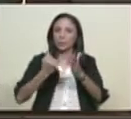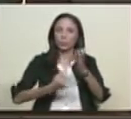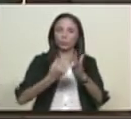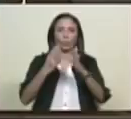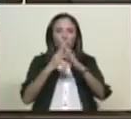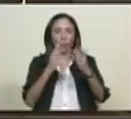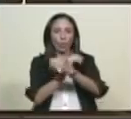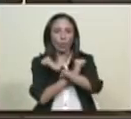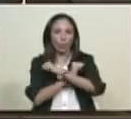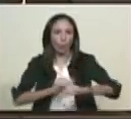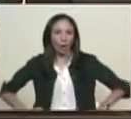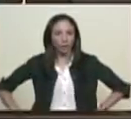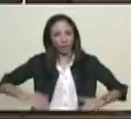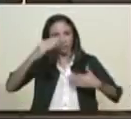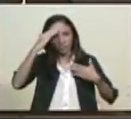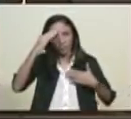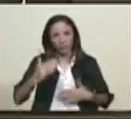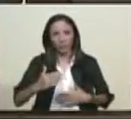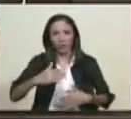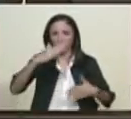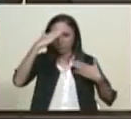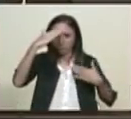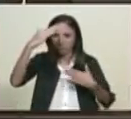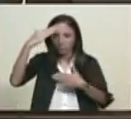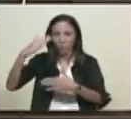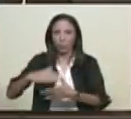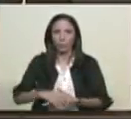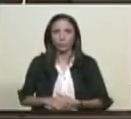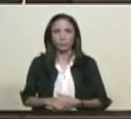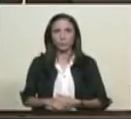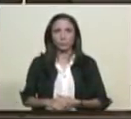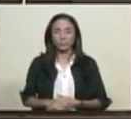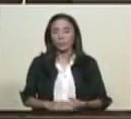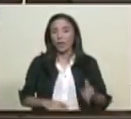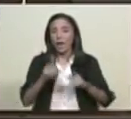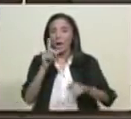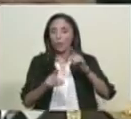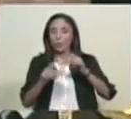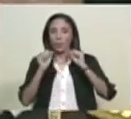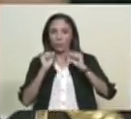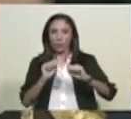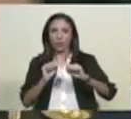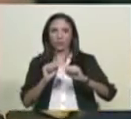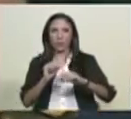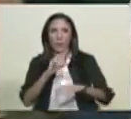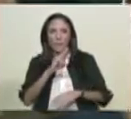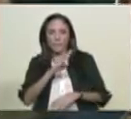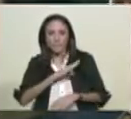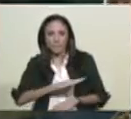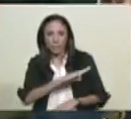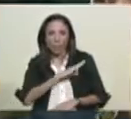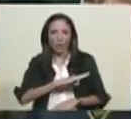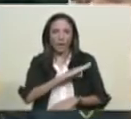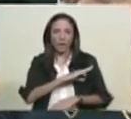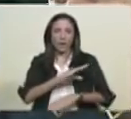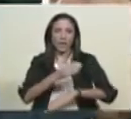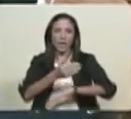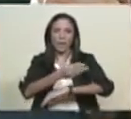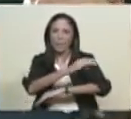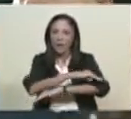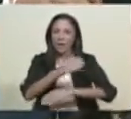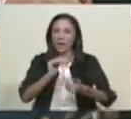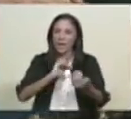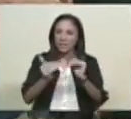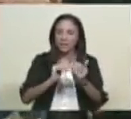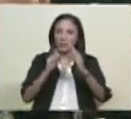Armada Nacional Bolivariana. Le arde a Tillerson la fortaleza moral de nuestra Fuerza Armada Nacional